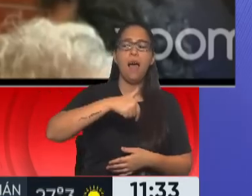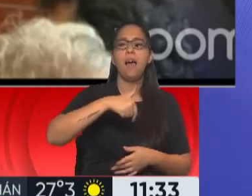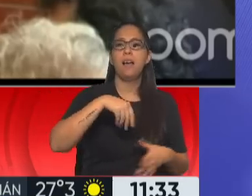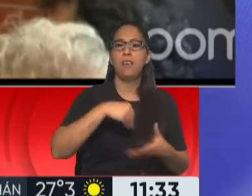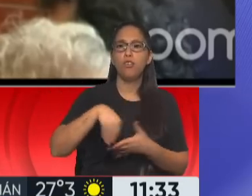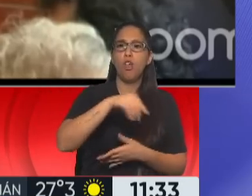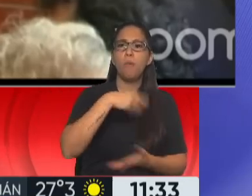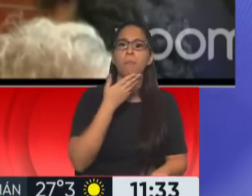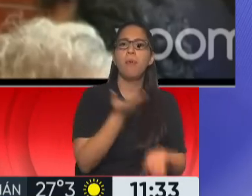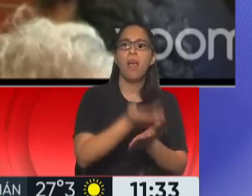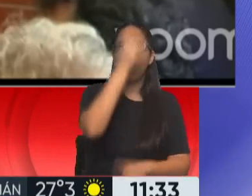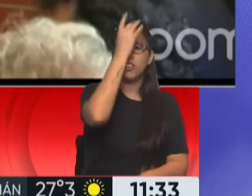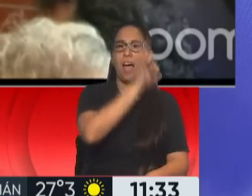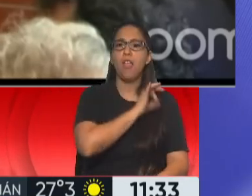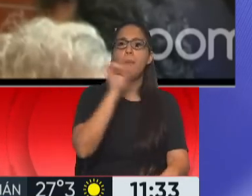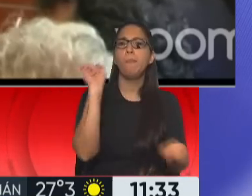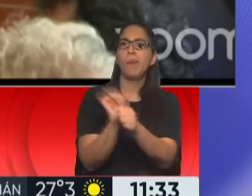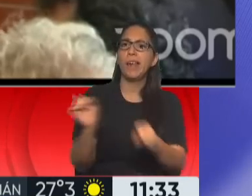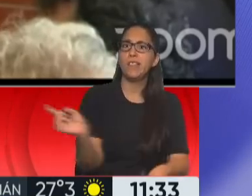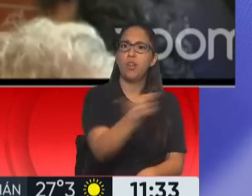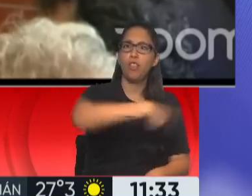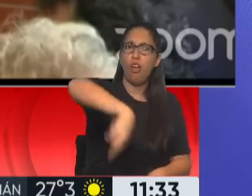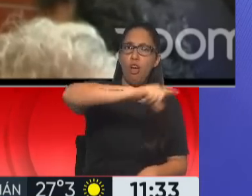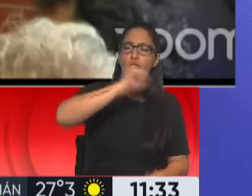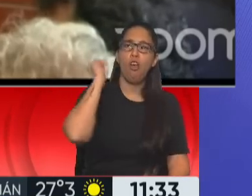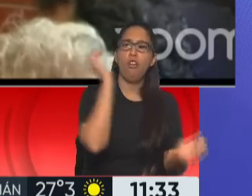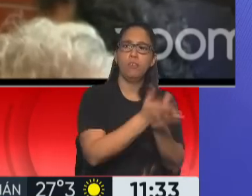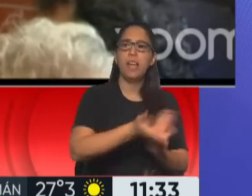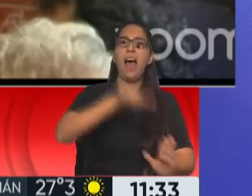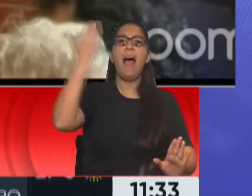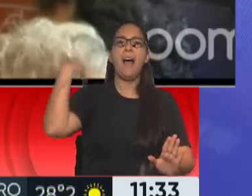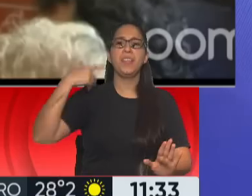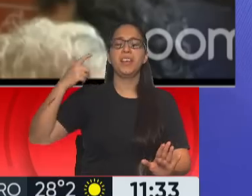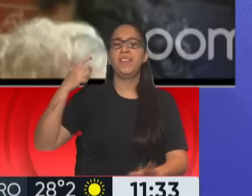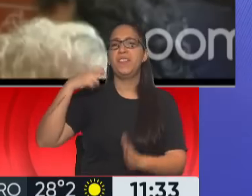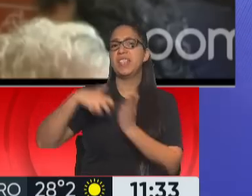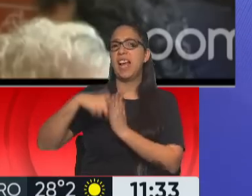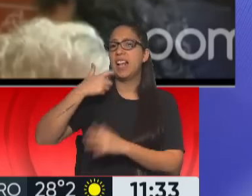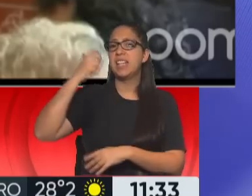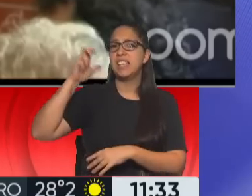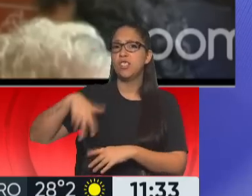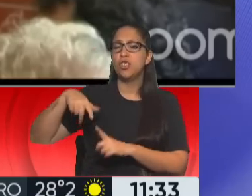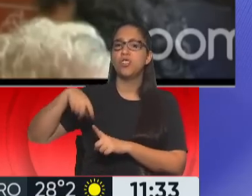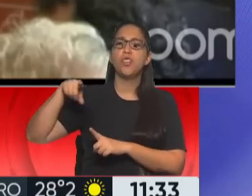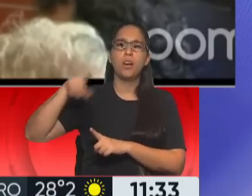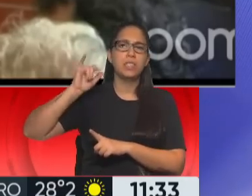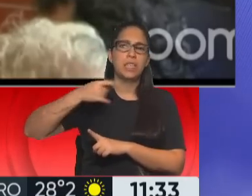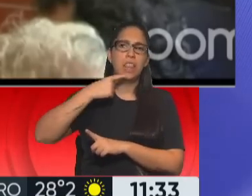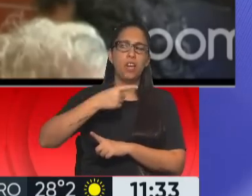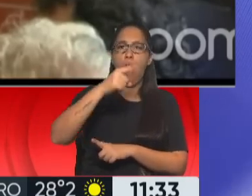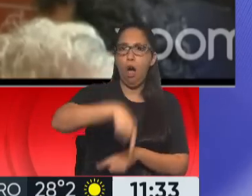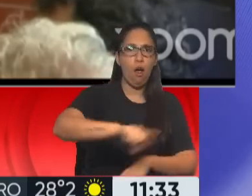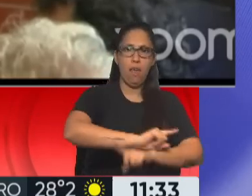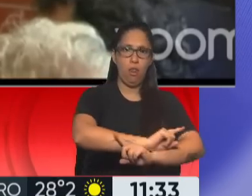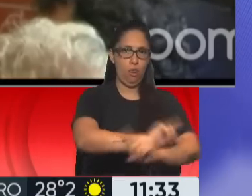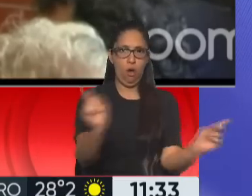habían pedido 12 años de prisión y que había apoyado el fiscal anticasación Mario Villar. De hecho, el propio Mario Villar, cuando salimos de la